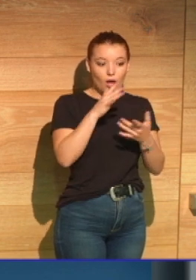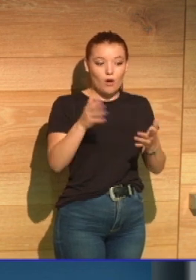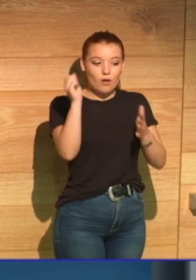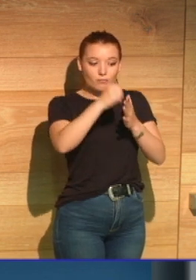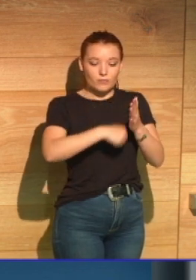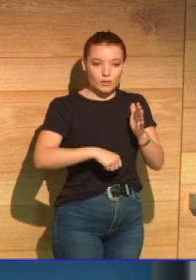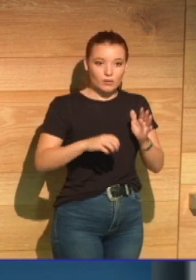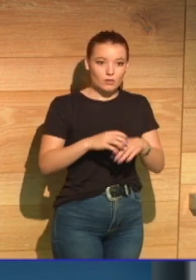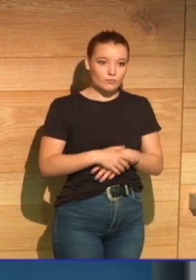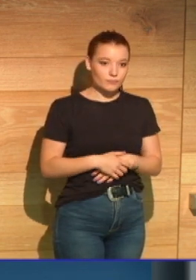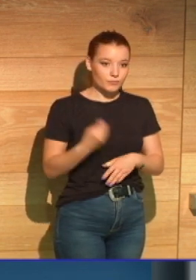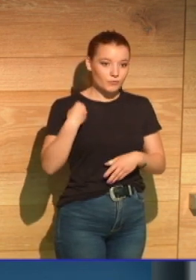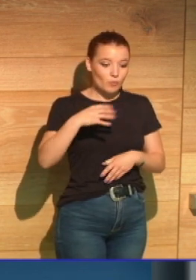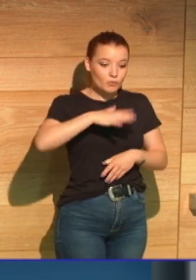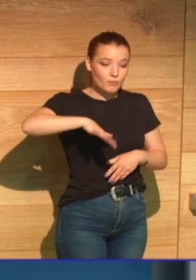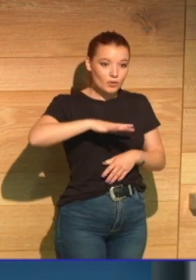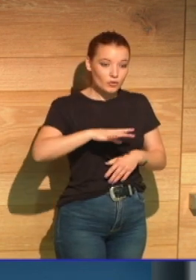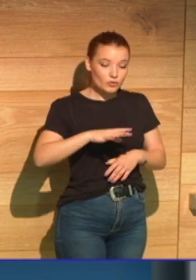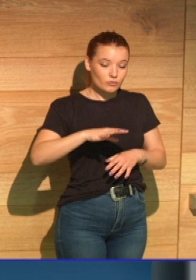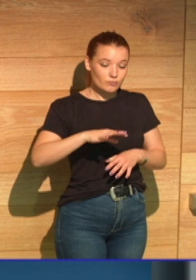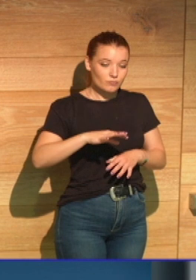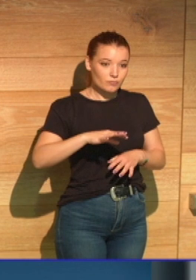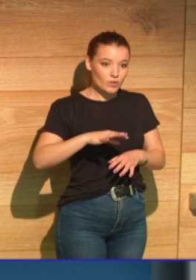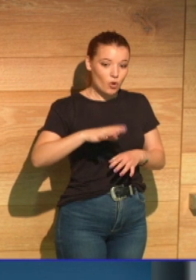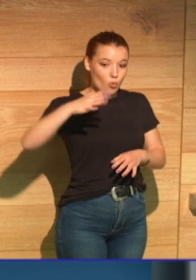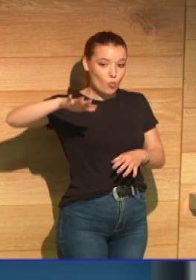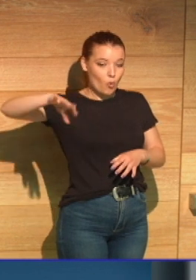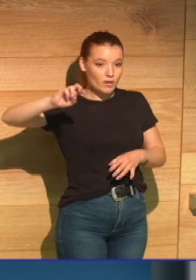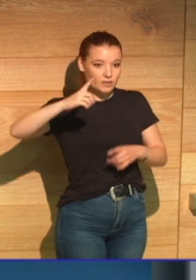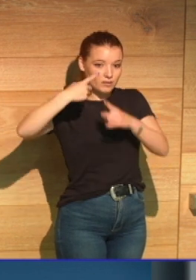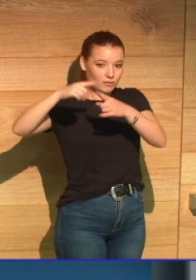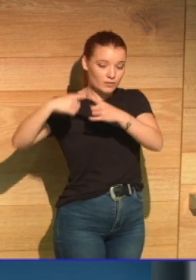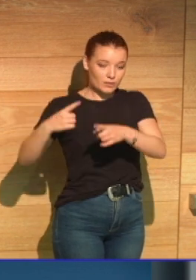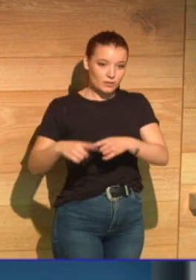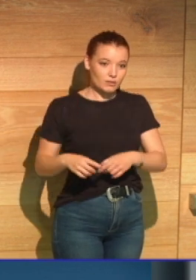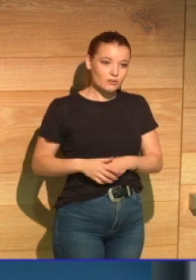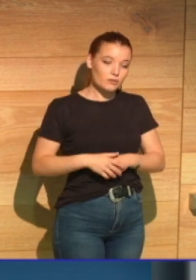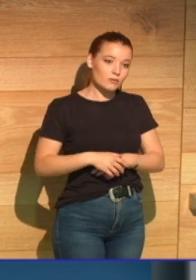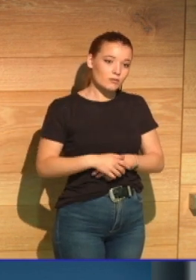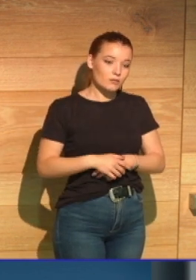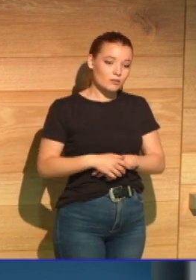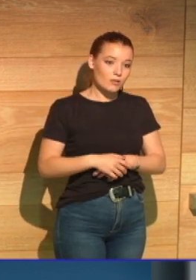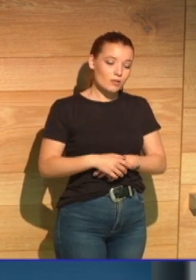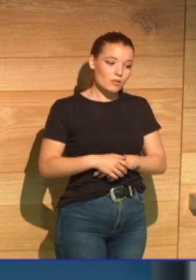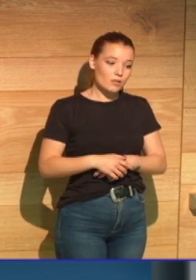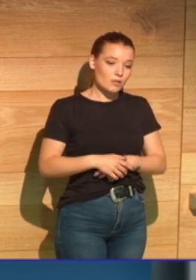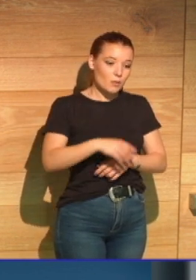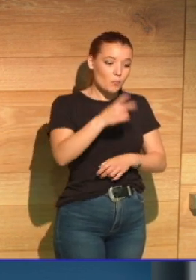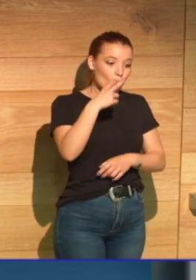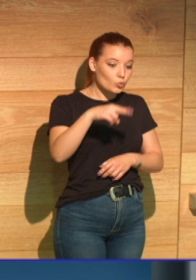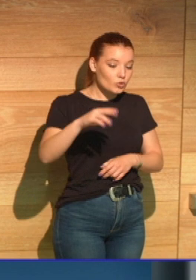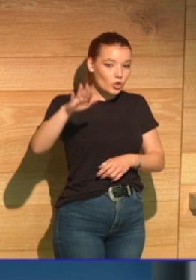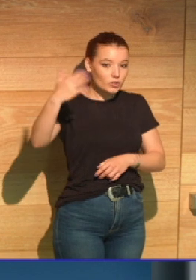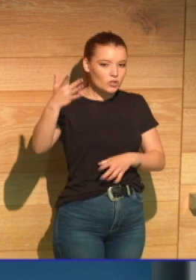mismo y del espacio mismo del territorio desde otros lugares diferentes. La relación que tiene el museo con el exterior es muy potente. En el